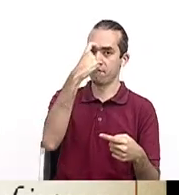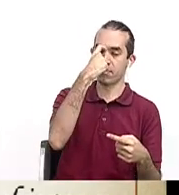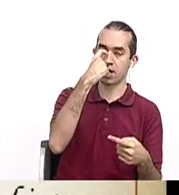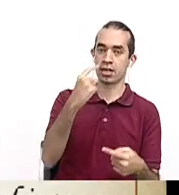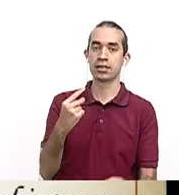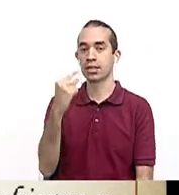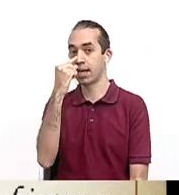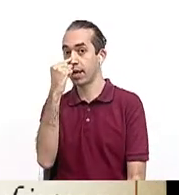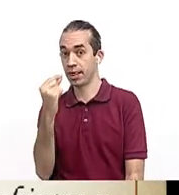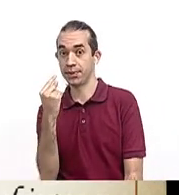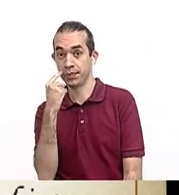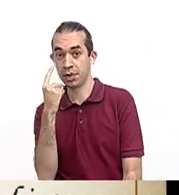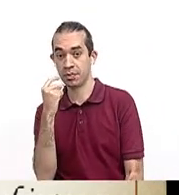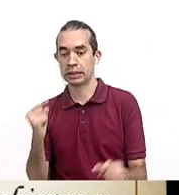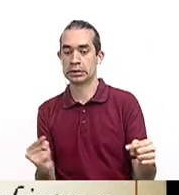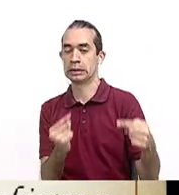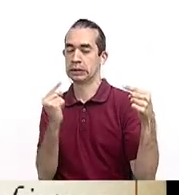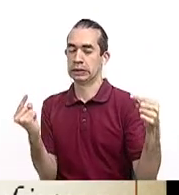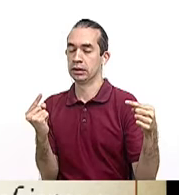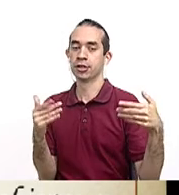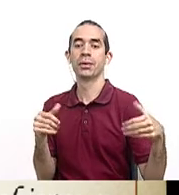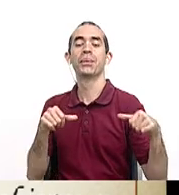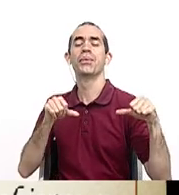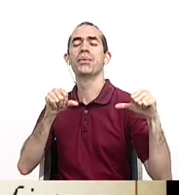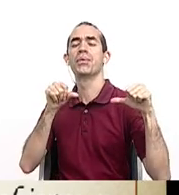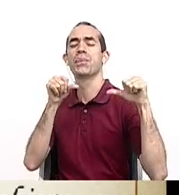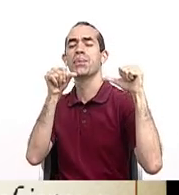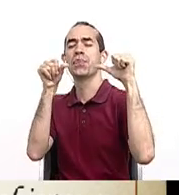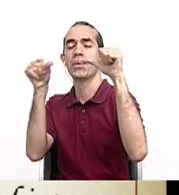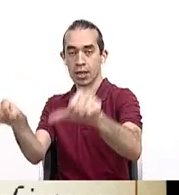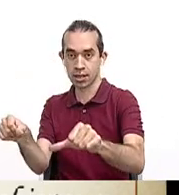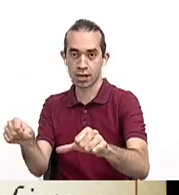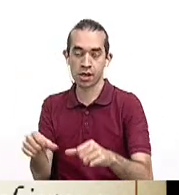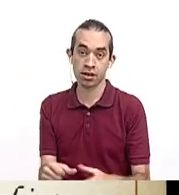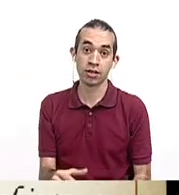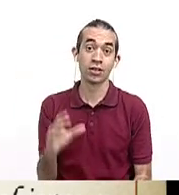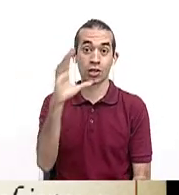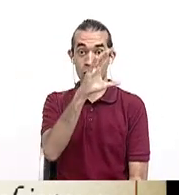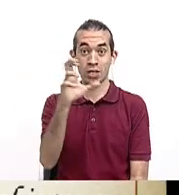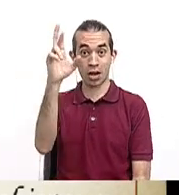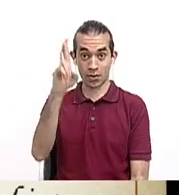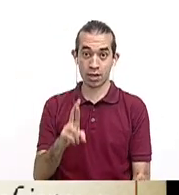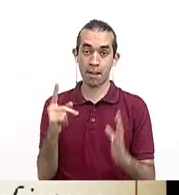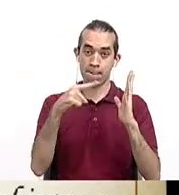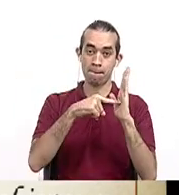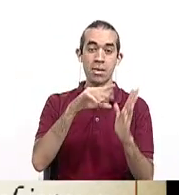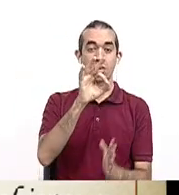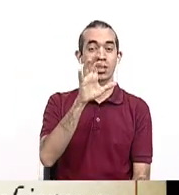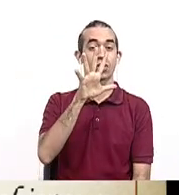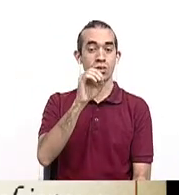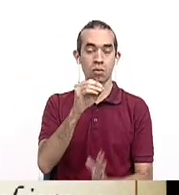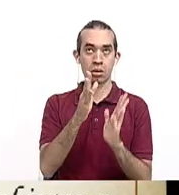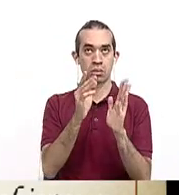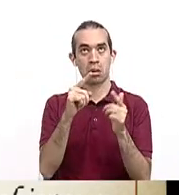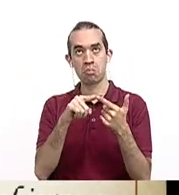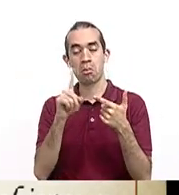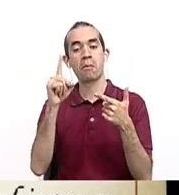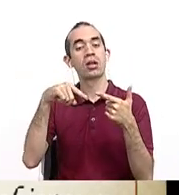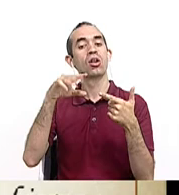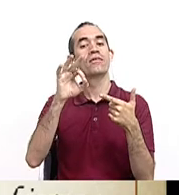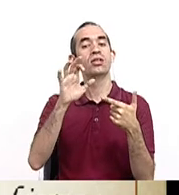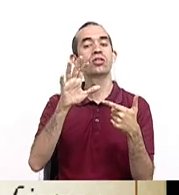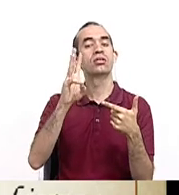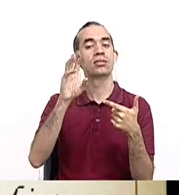quizás quizás para siempre porque la costa rica de 1950 60 70